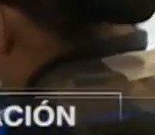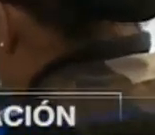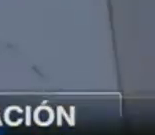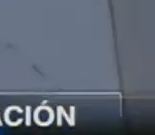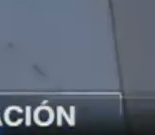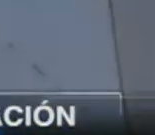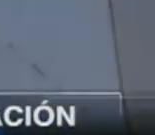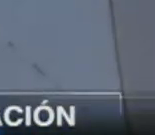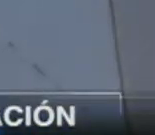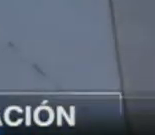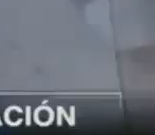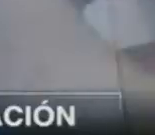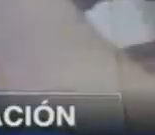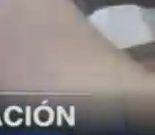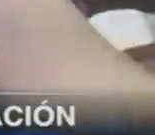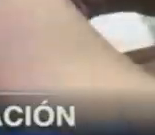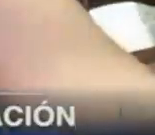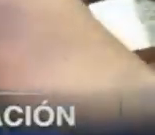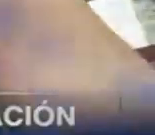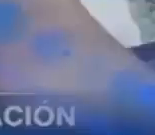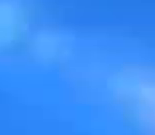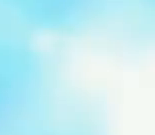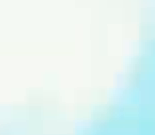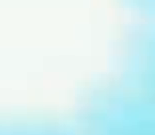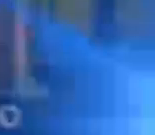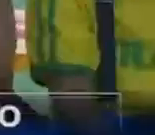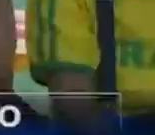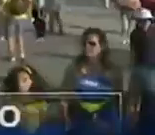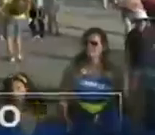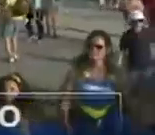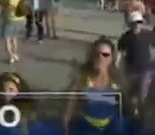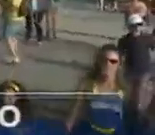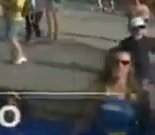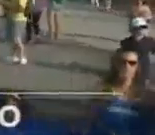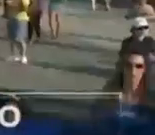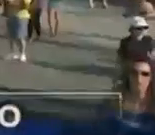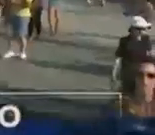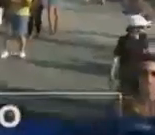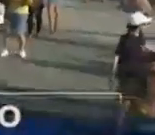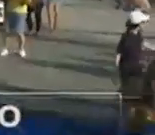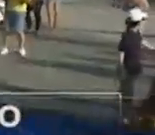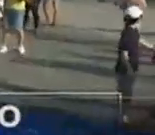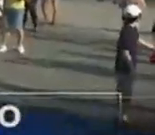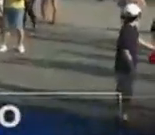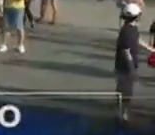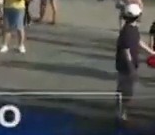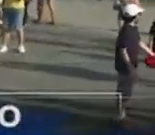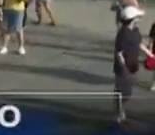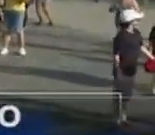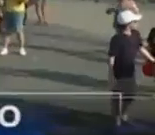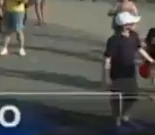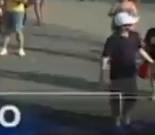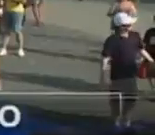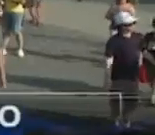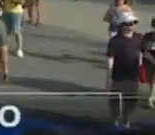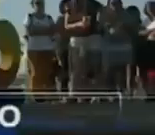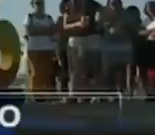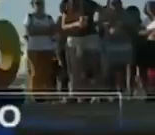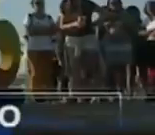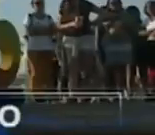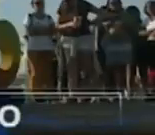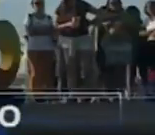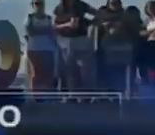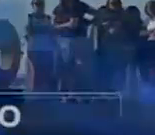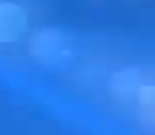de visitas al centro de detención provincial en Quito. Y en lo internacional, Juegos Paralímpicos de Río